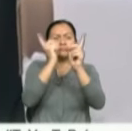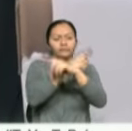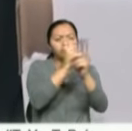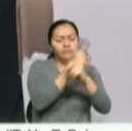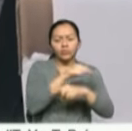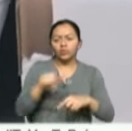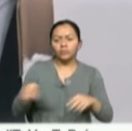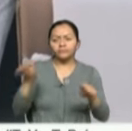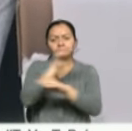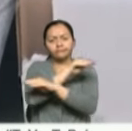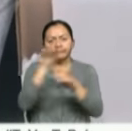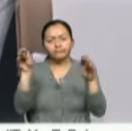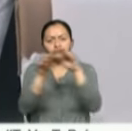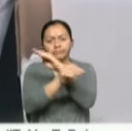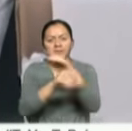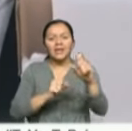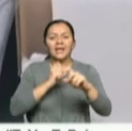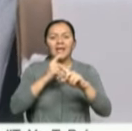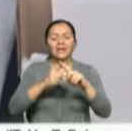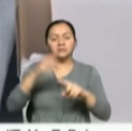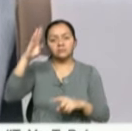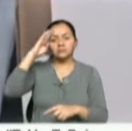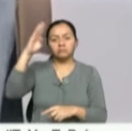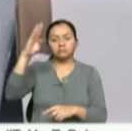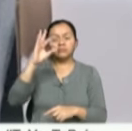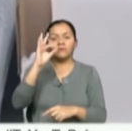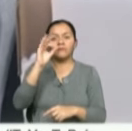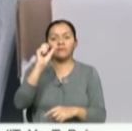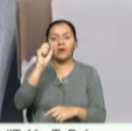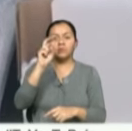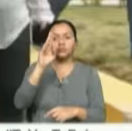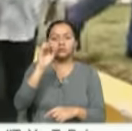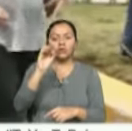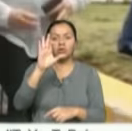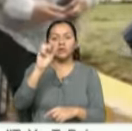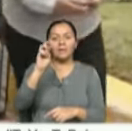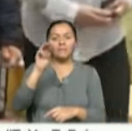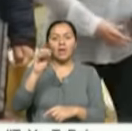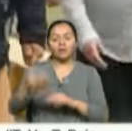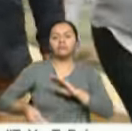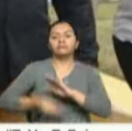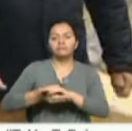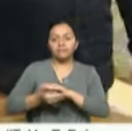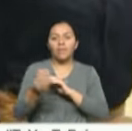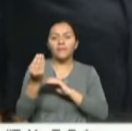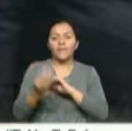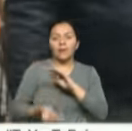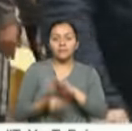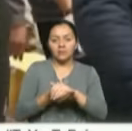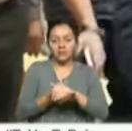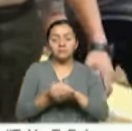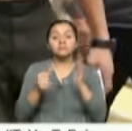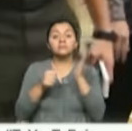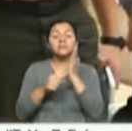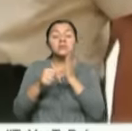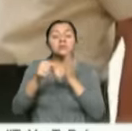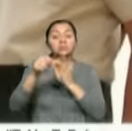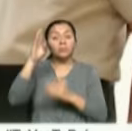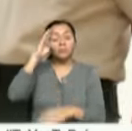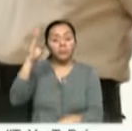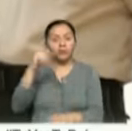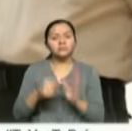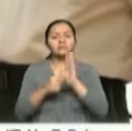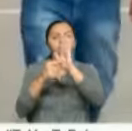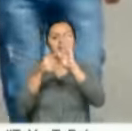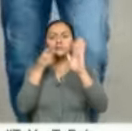del excomandante Fausto Tamayo, donde se cobró dinero. Ante estos hechos, Serrano explicó que el Ministerio del Interior presentó